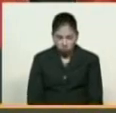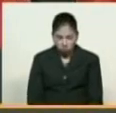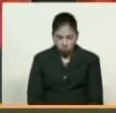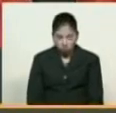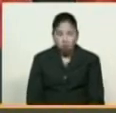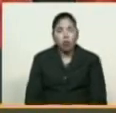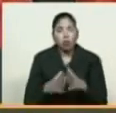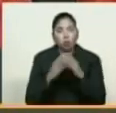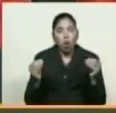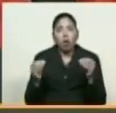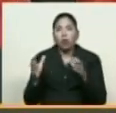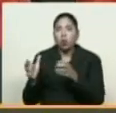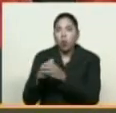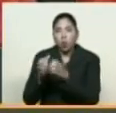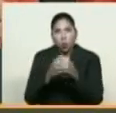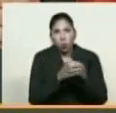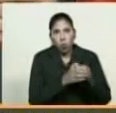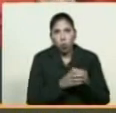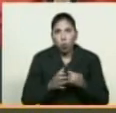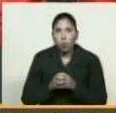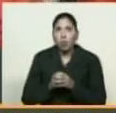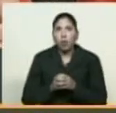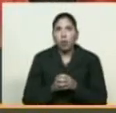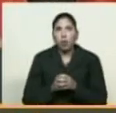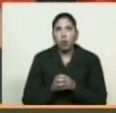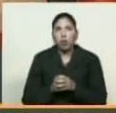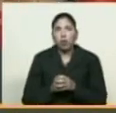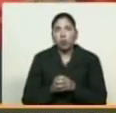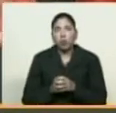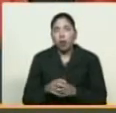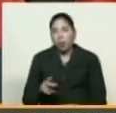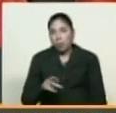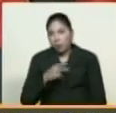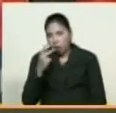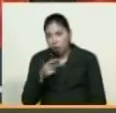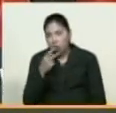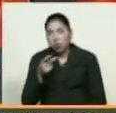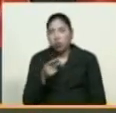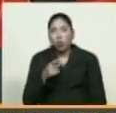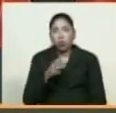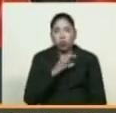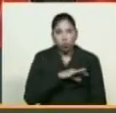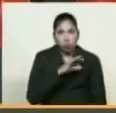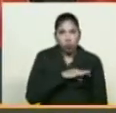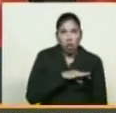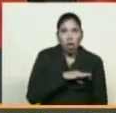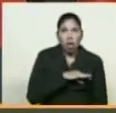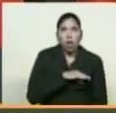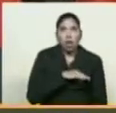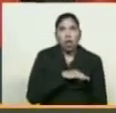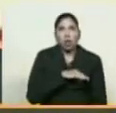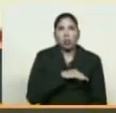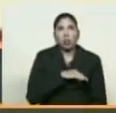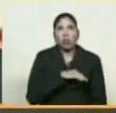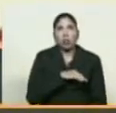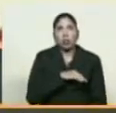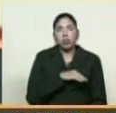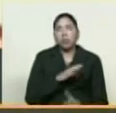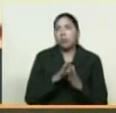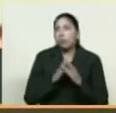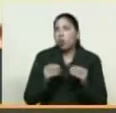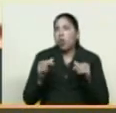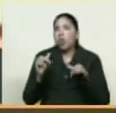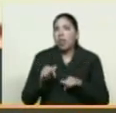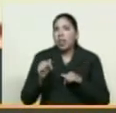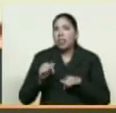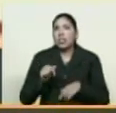encontrar no solo los grupos políticos, sino los movimientos sociales, las fuerzas sociales de esta